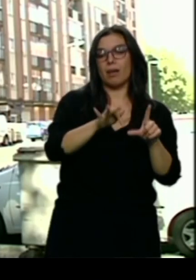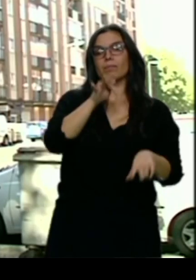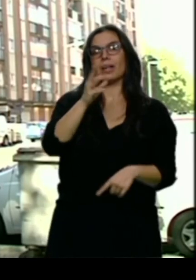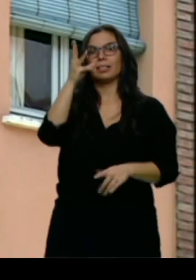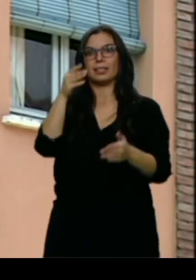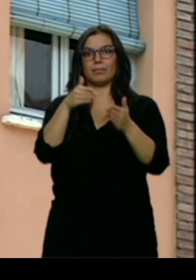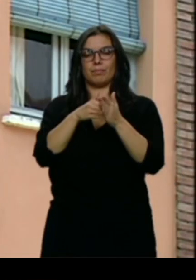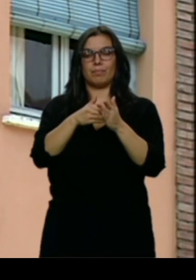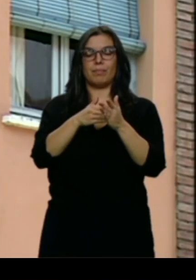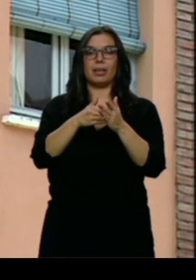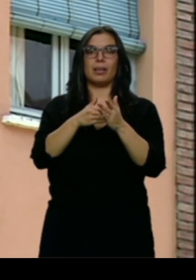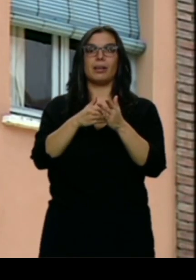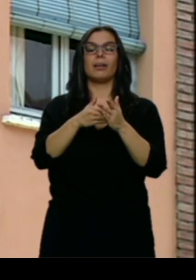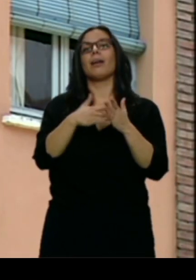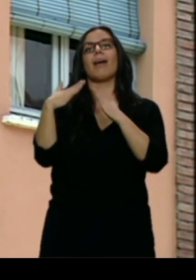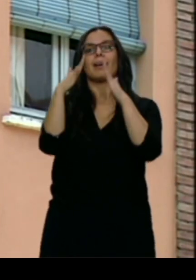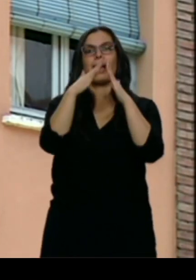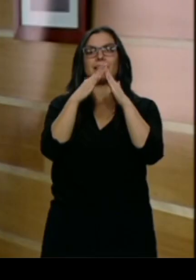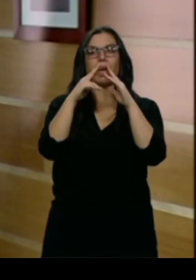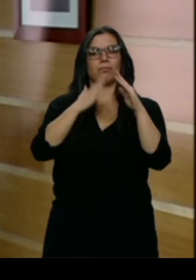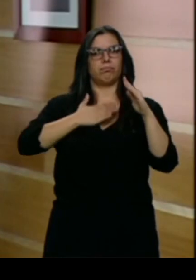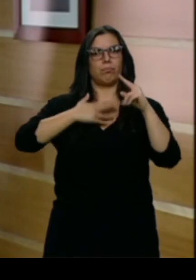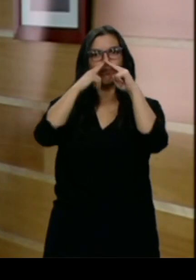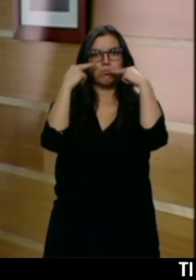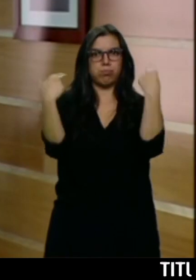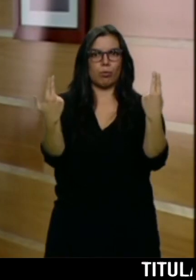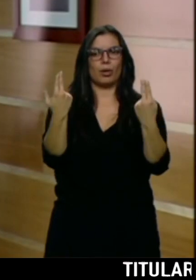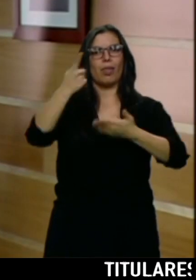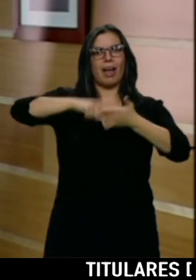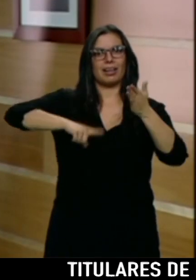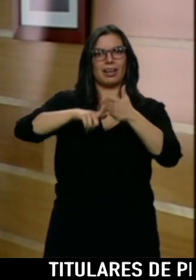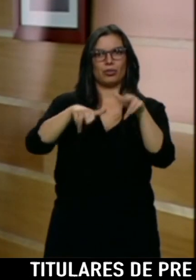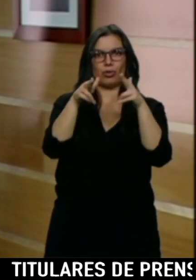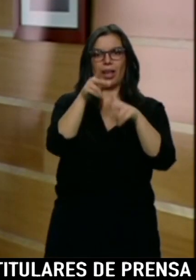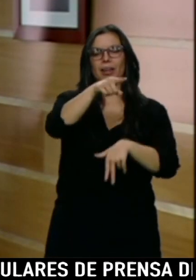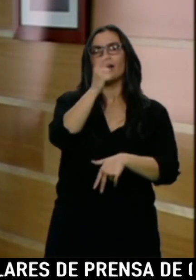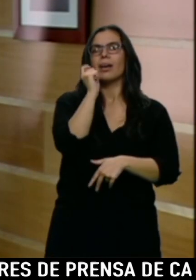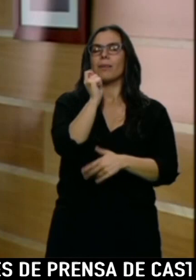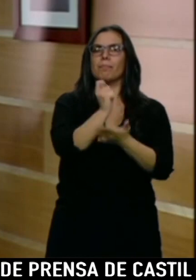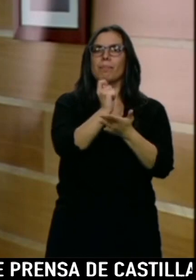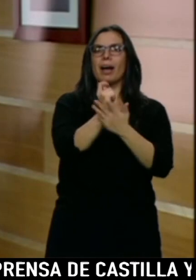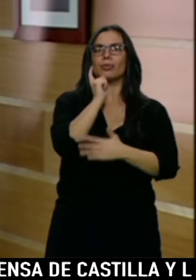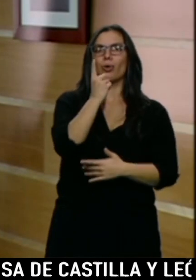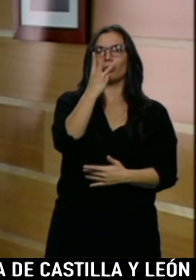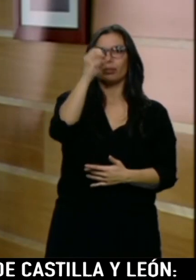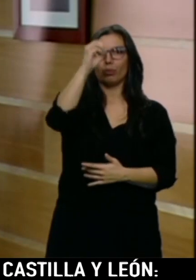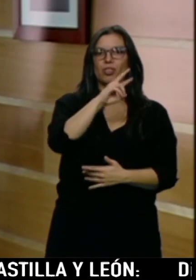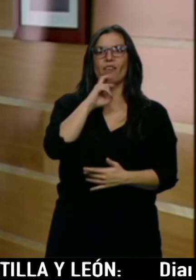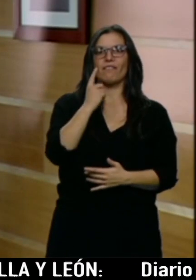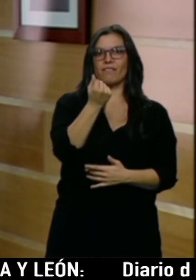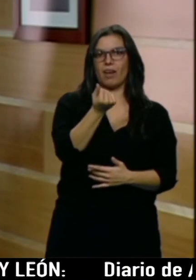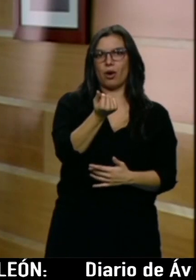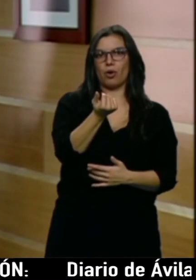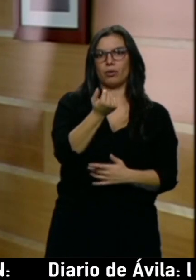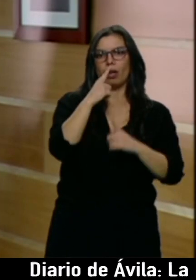parque público. Son de alquiler social. El inquilino paga tan solo el 3% del valor del inmueble pagado en 12 anualidades